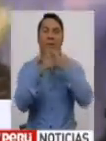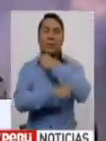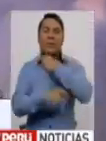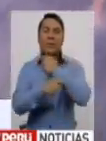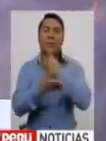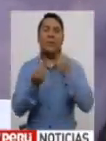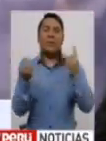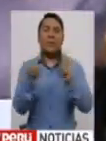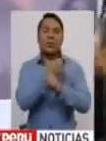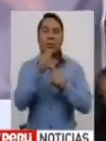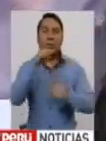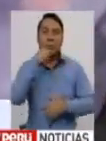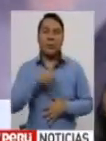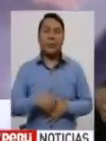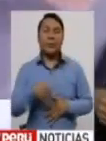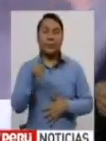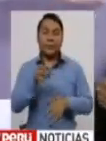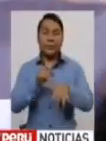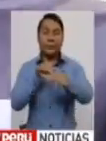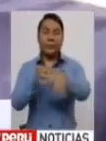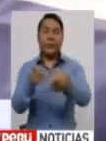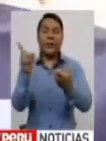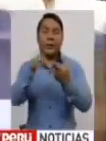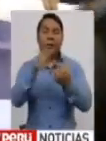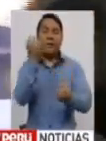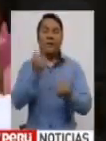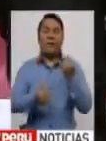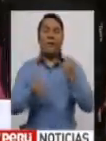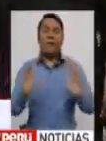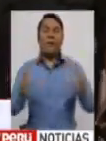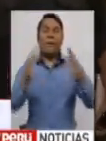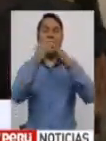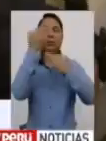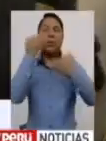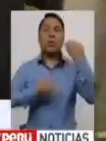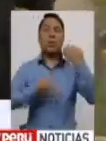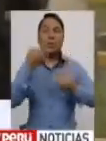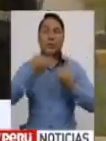violencia. La movilización culminó en el frontis de Palacio de Justicia. La